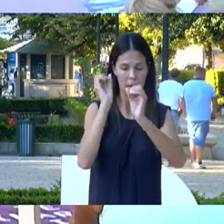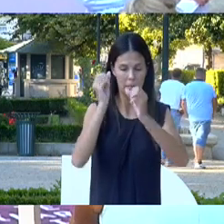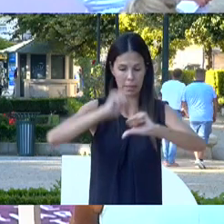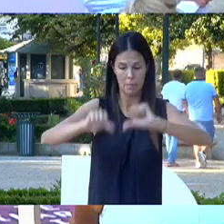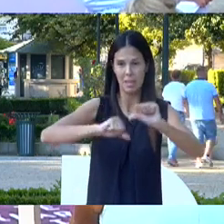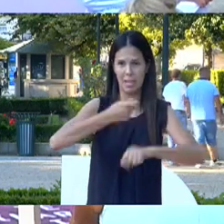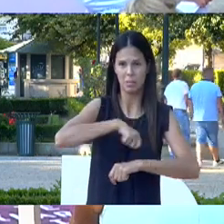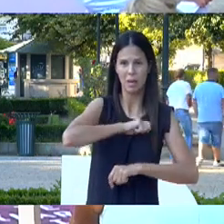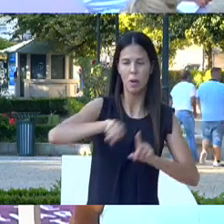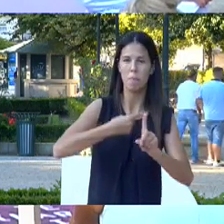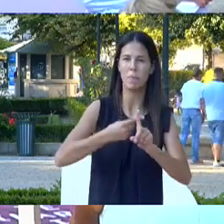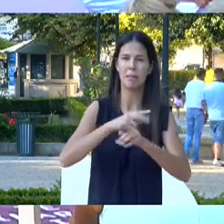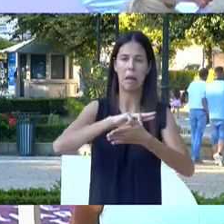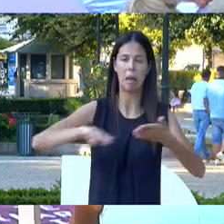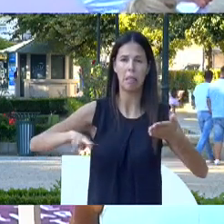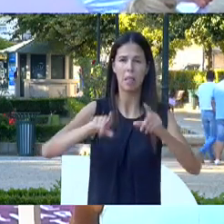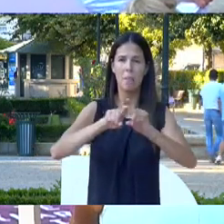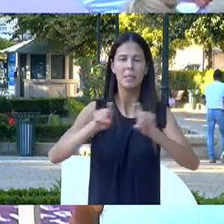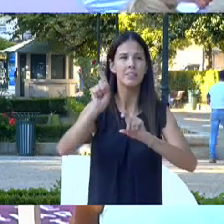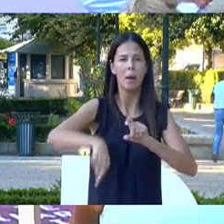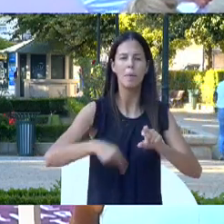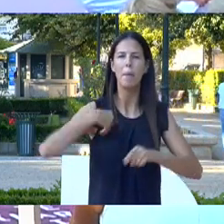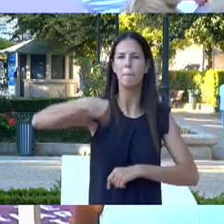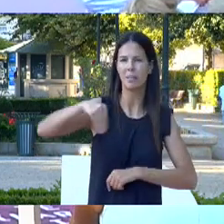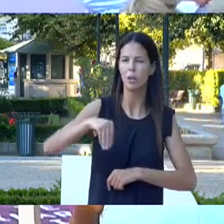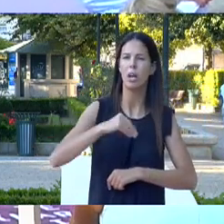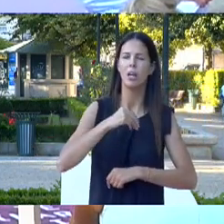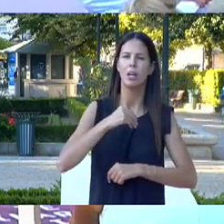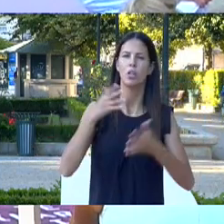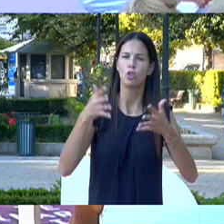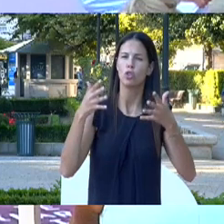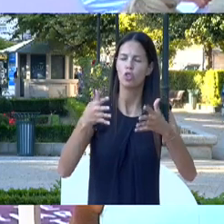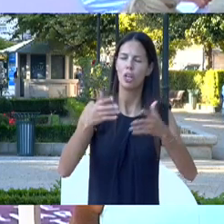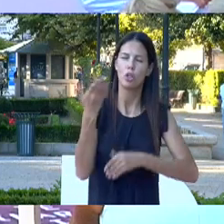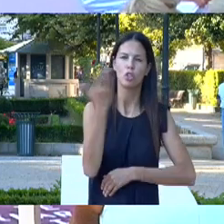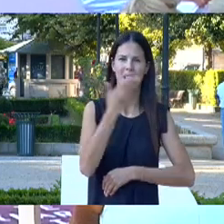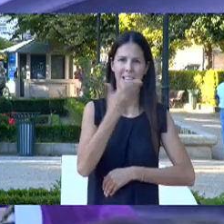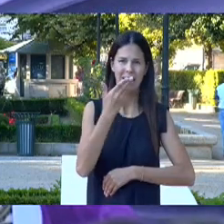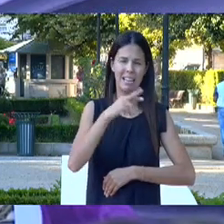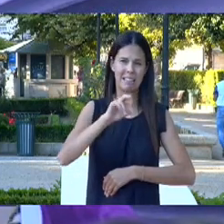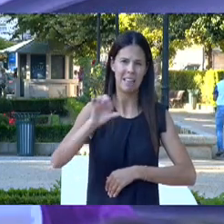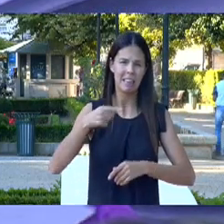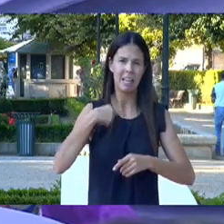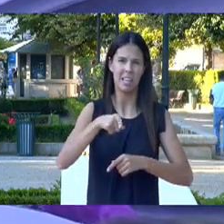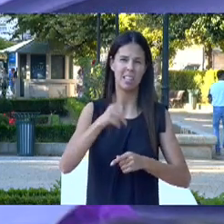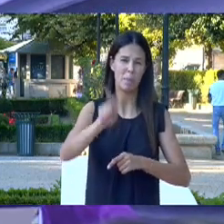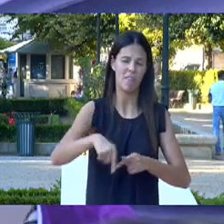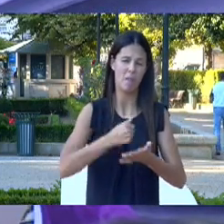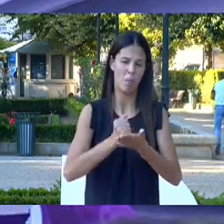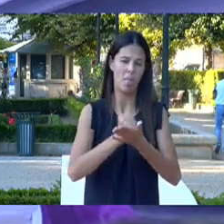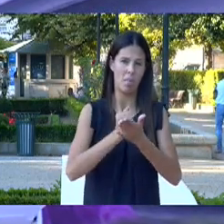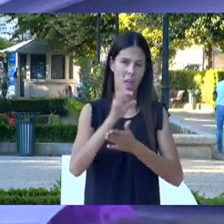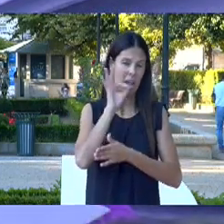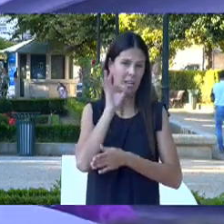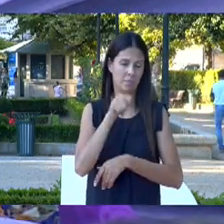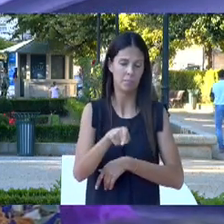da Fundación Galicia Empresa, ocupou tamén as presidencias do Consello Social da USC e da Real Academia de Farmacia de Galicia. É